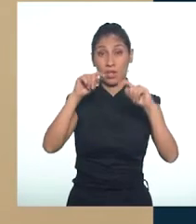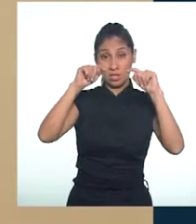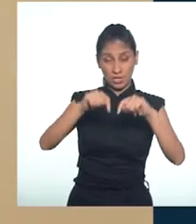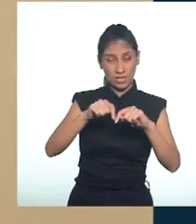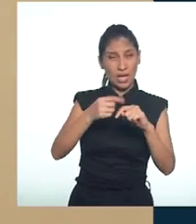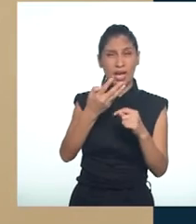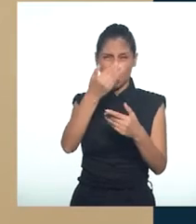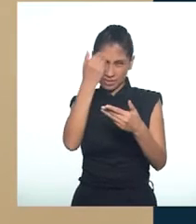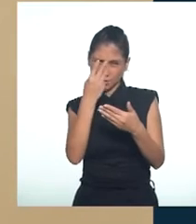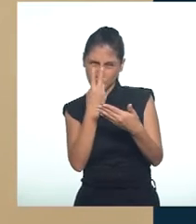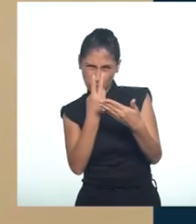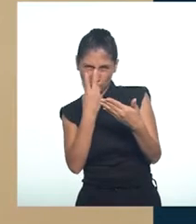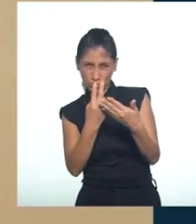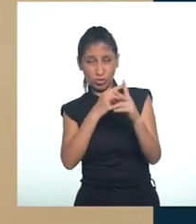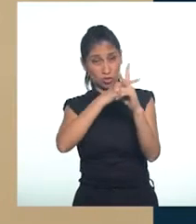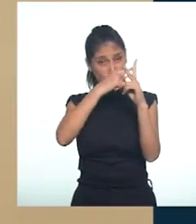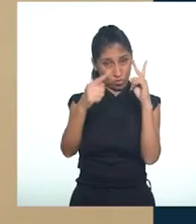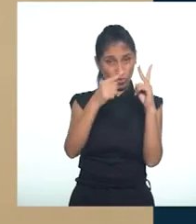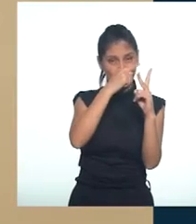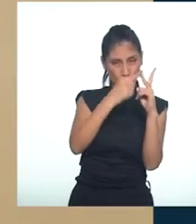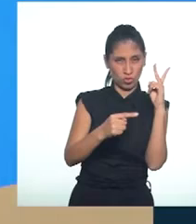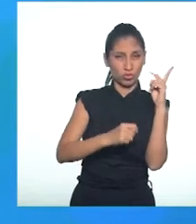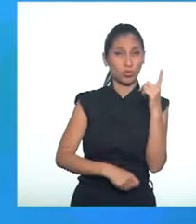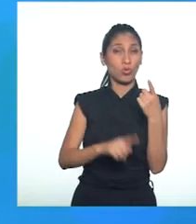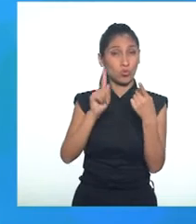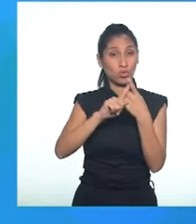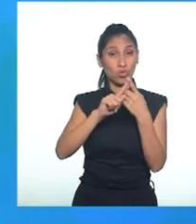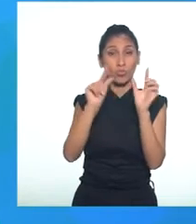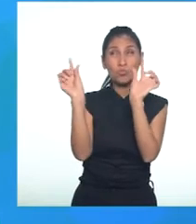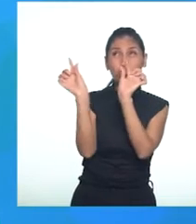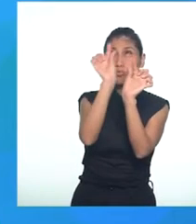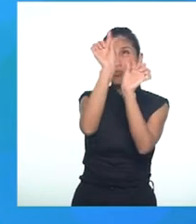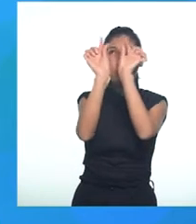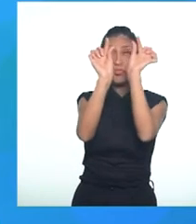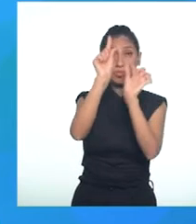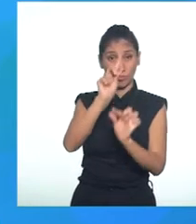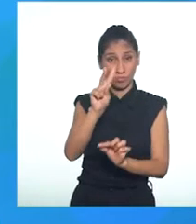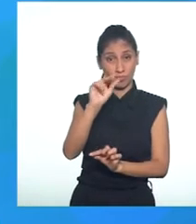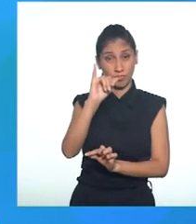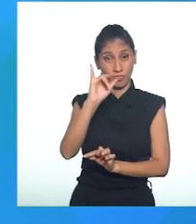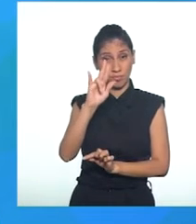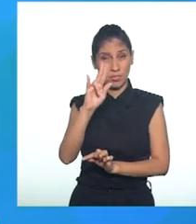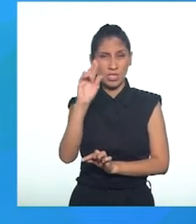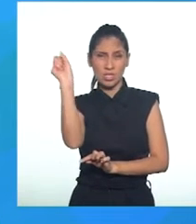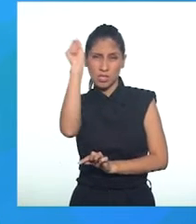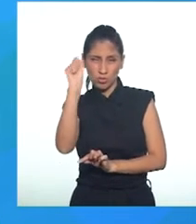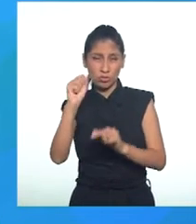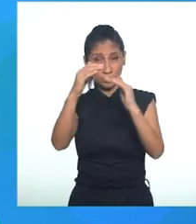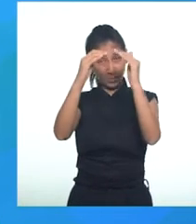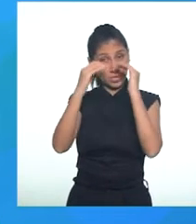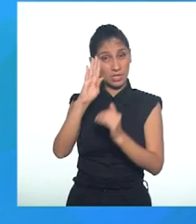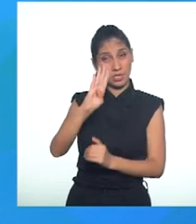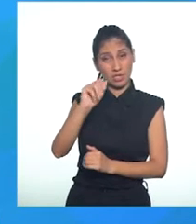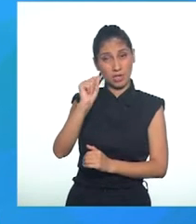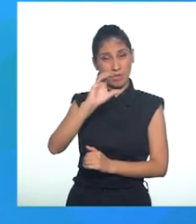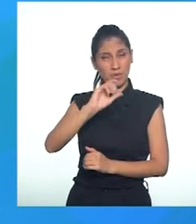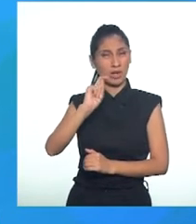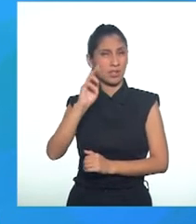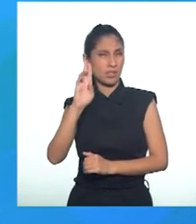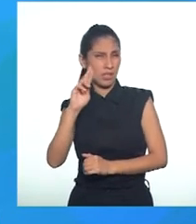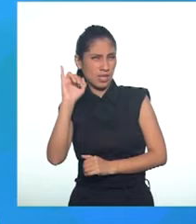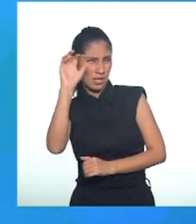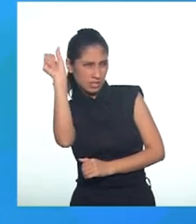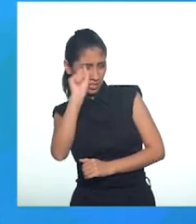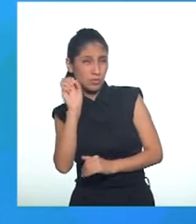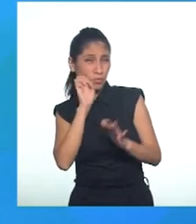los cuales hemos destacado dos principales, los virus y las bacterias. En el caso de la